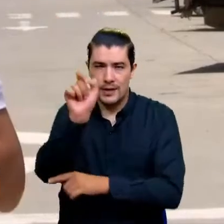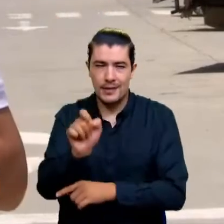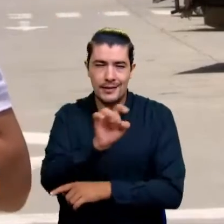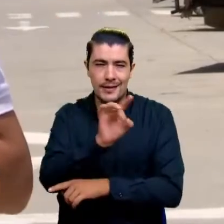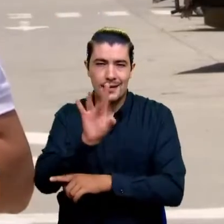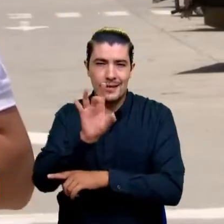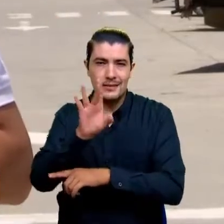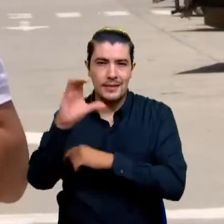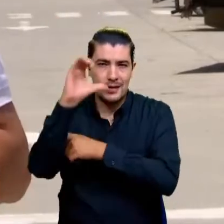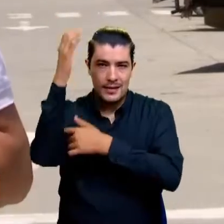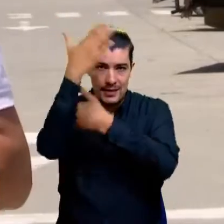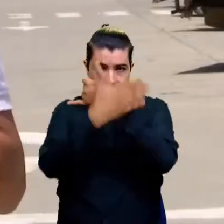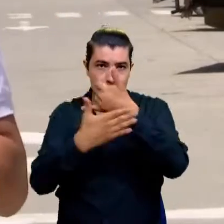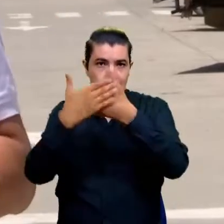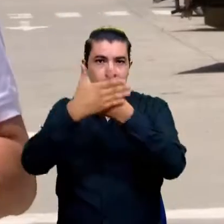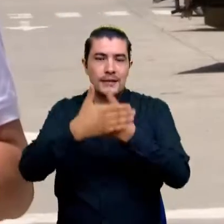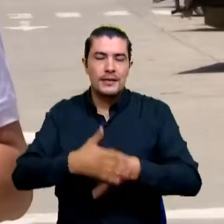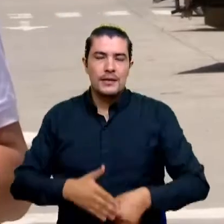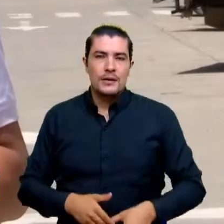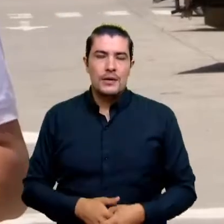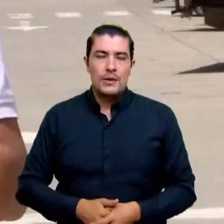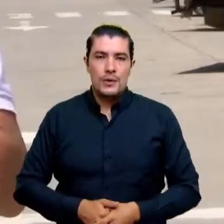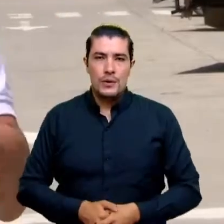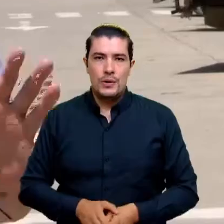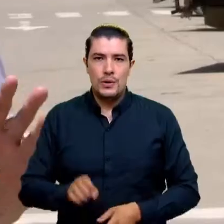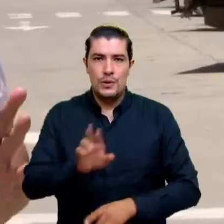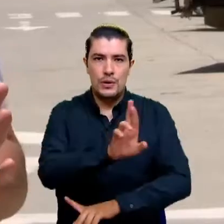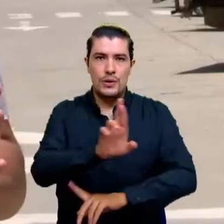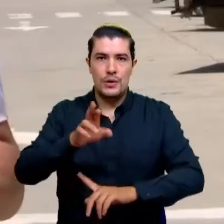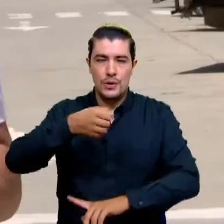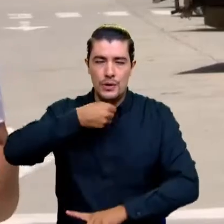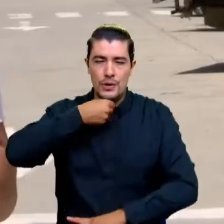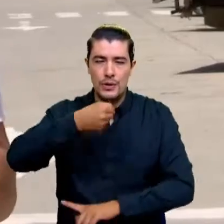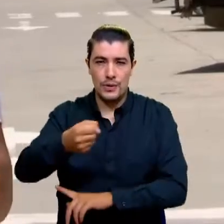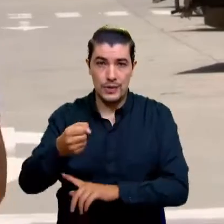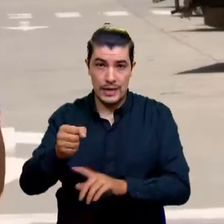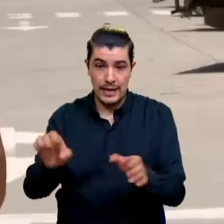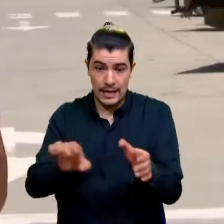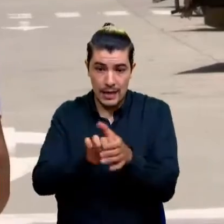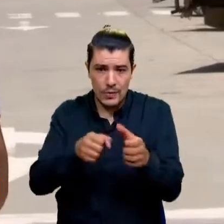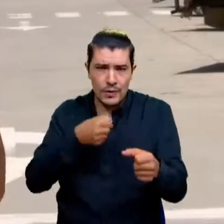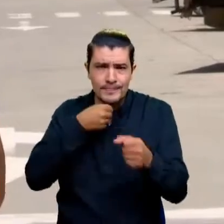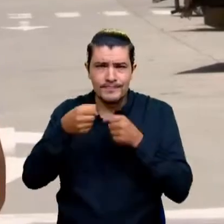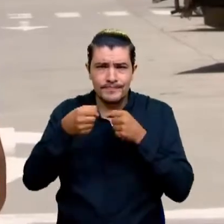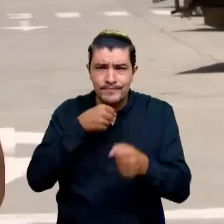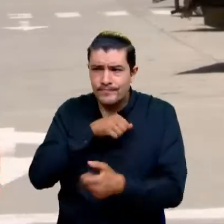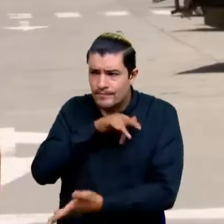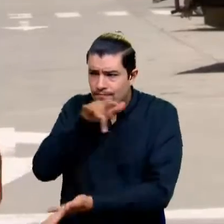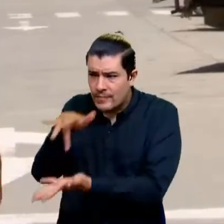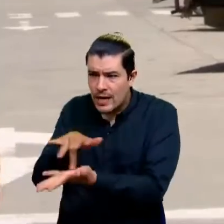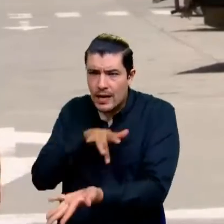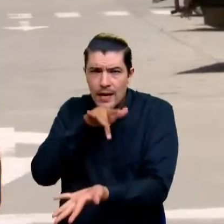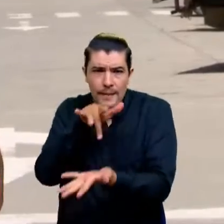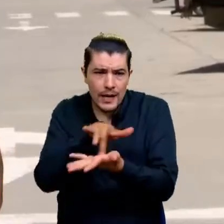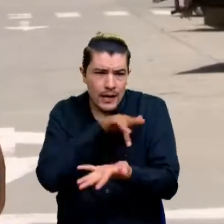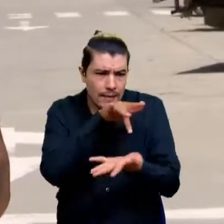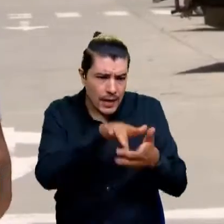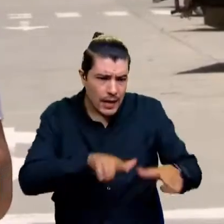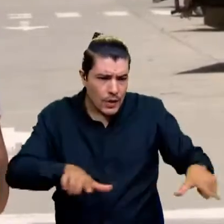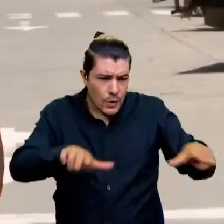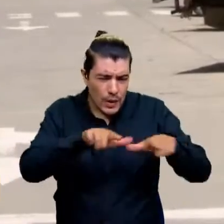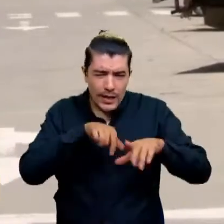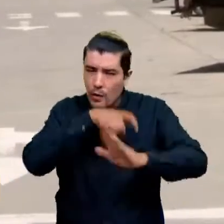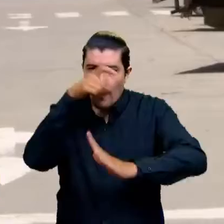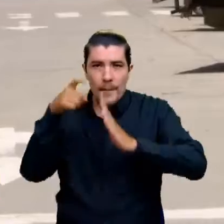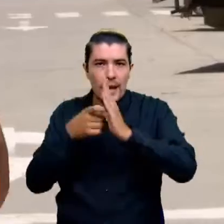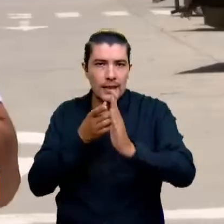1:15 en todo el territorio colombiano. Y Oriente Noticias ha dispuesto de todo su equipo periodístico para llevarles a ustedes la información